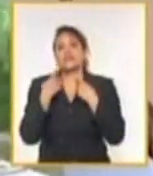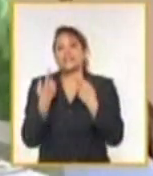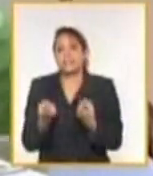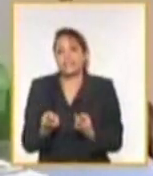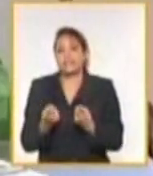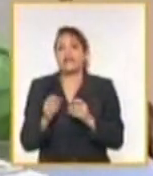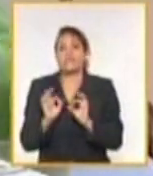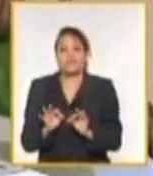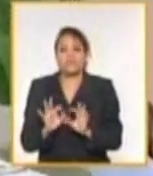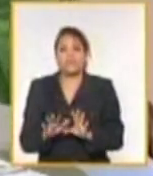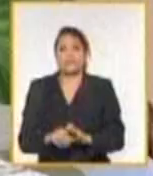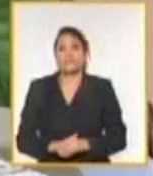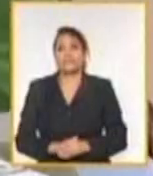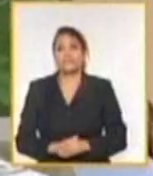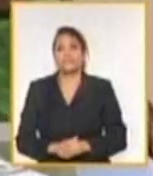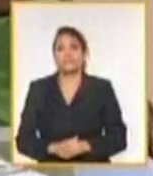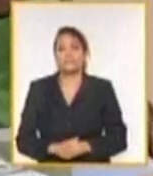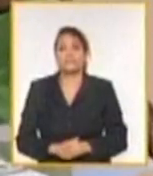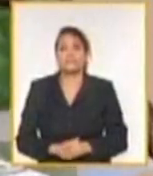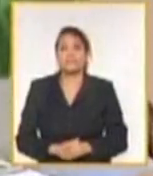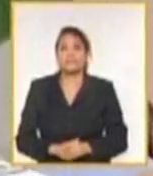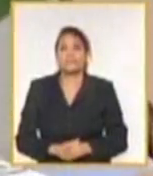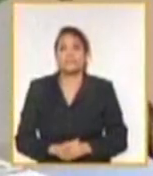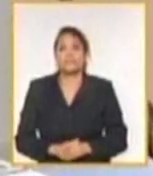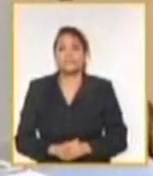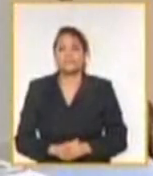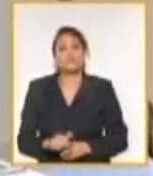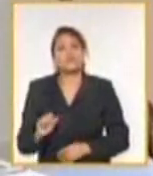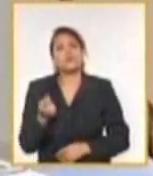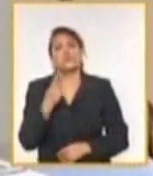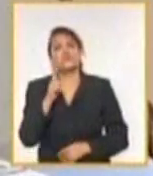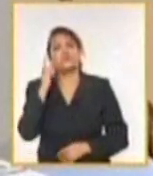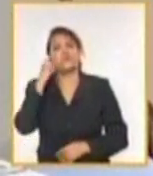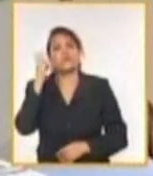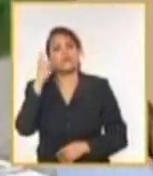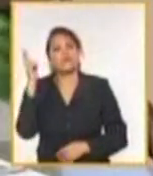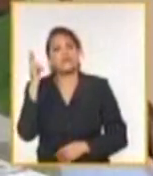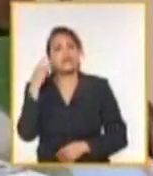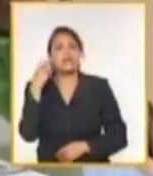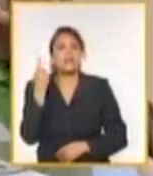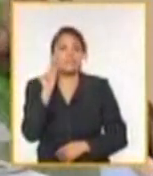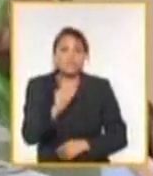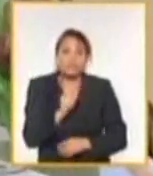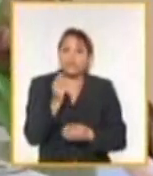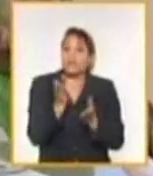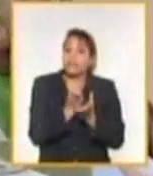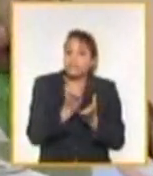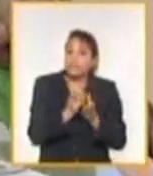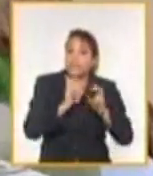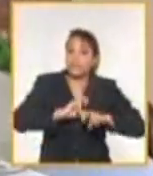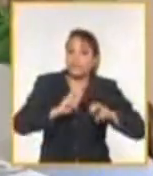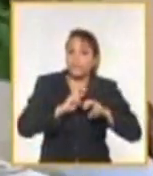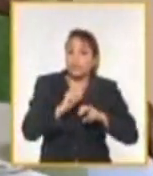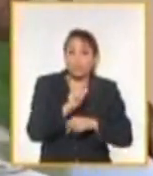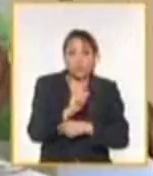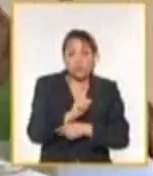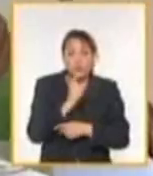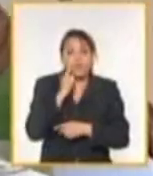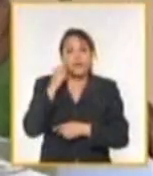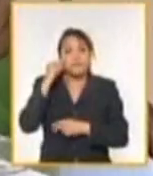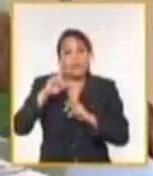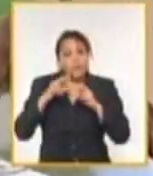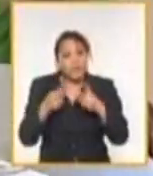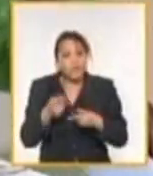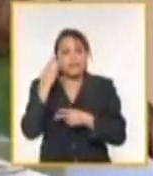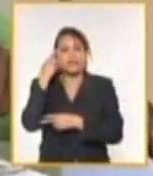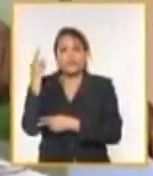seguimos necesitando no solo volver a nuestros precursores, volver a estos hombres y mujeres del pensamiento